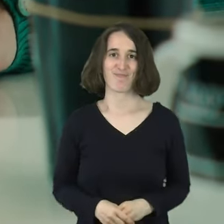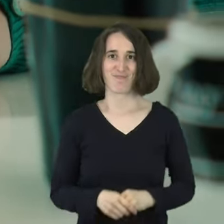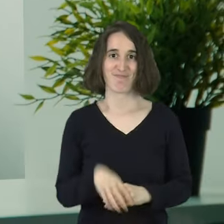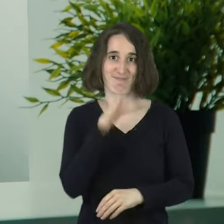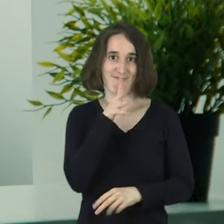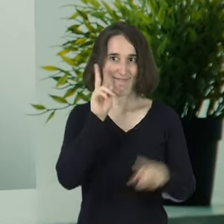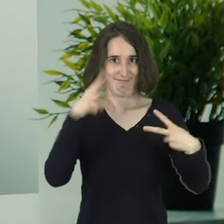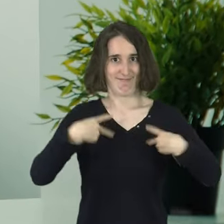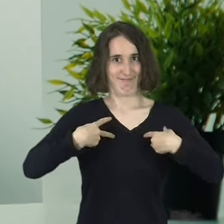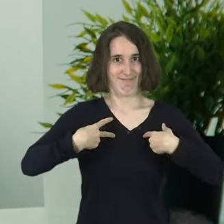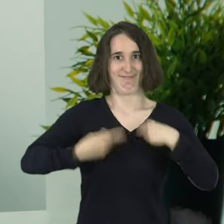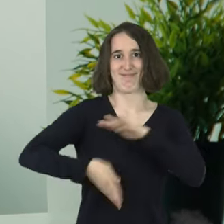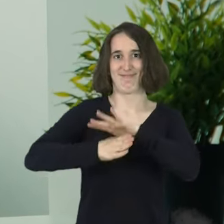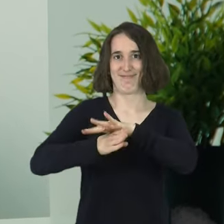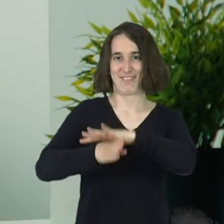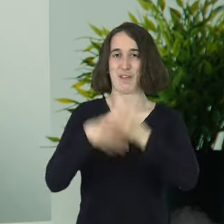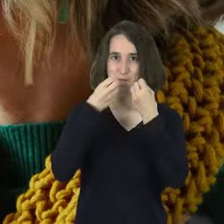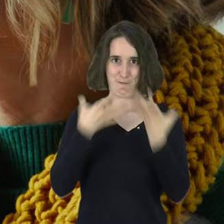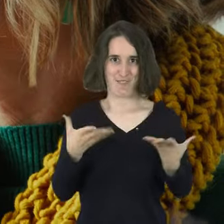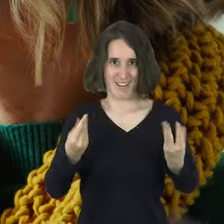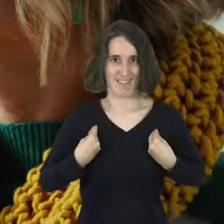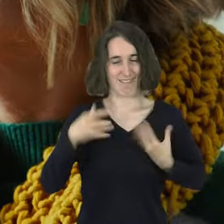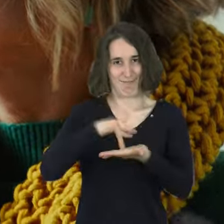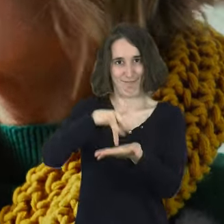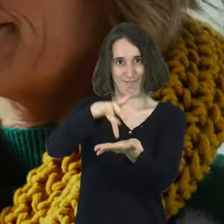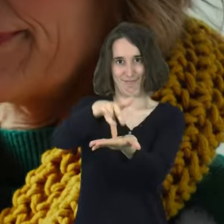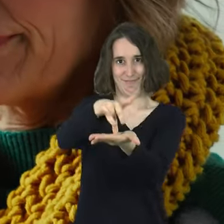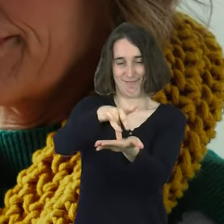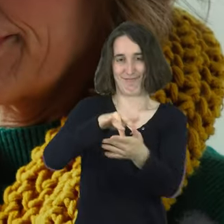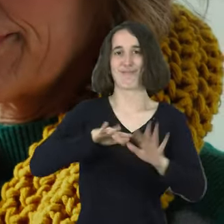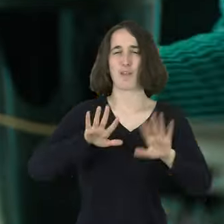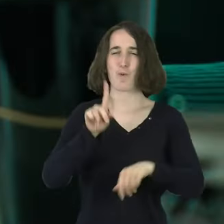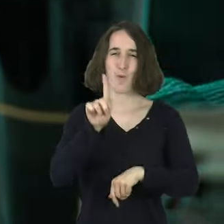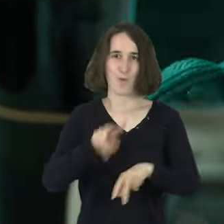y me quedan muchas cosas por vivir, sí que hay algo que me gustaría decidir ya.